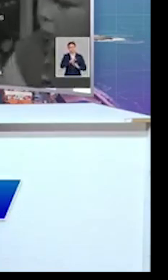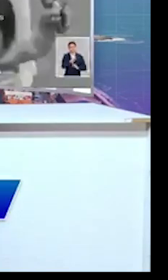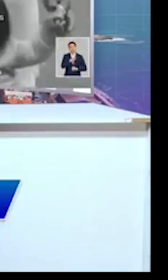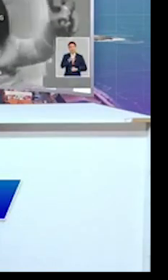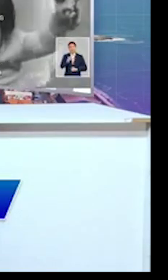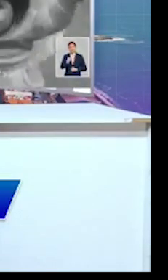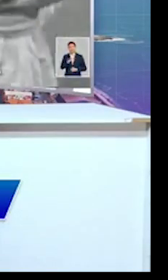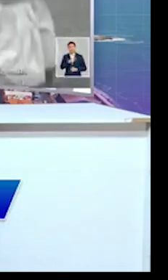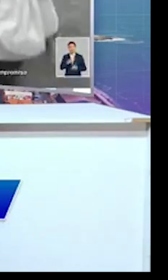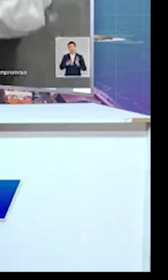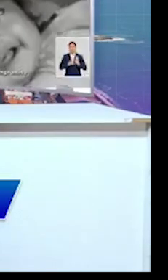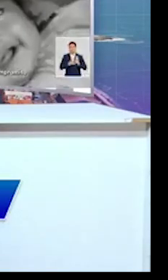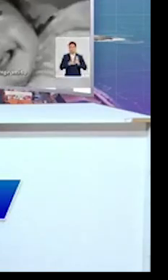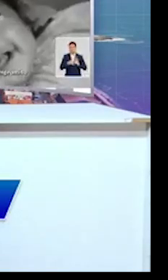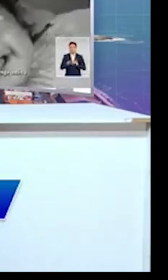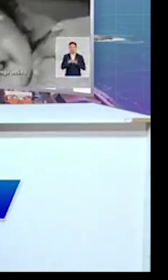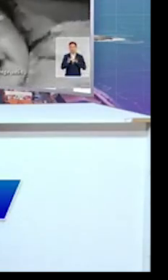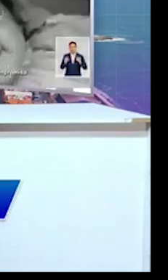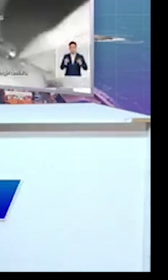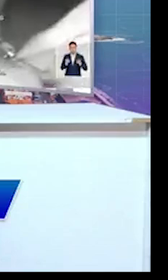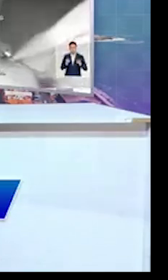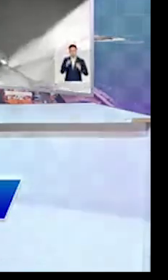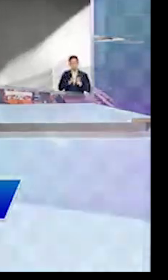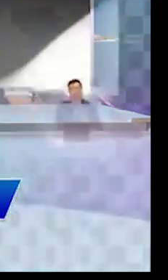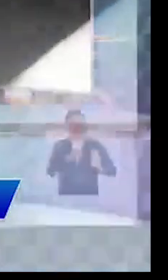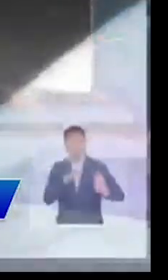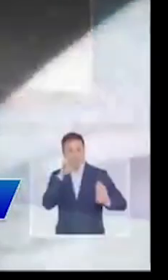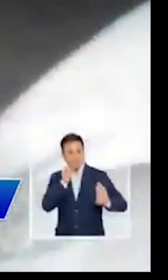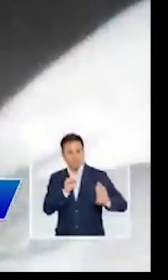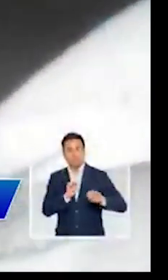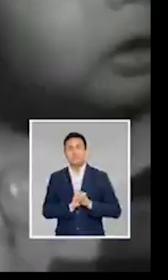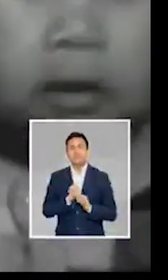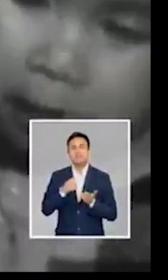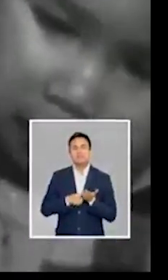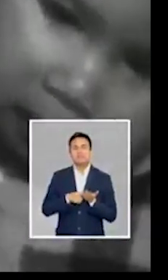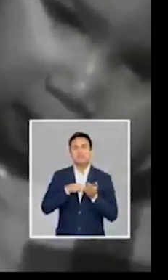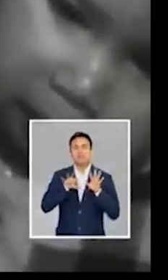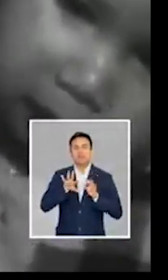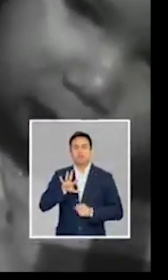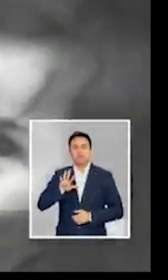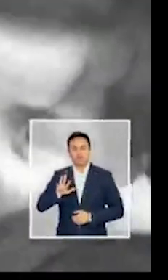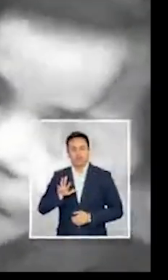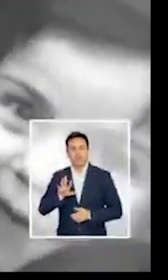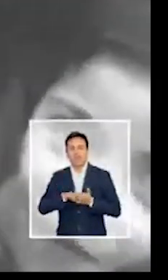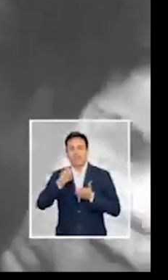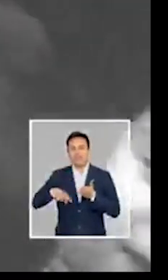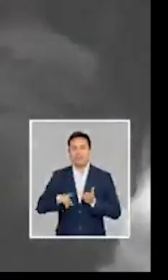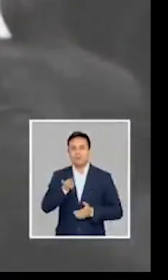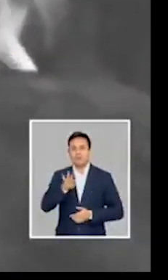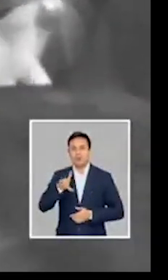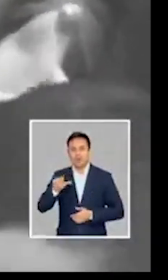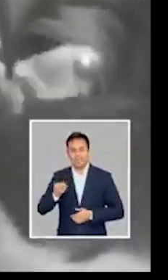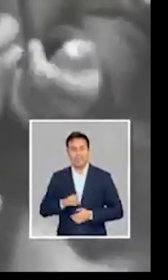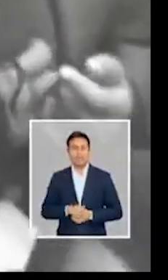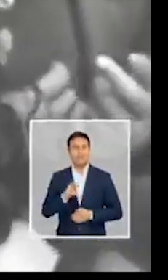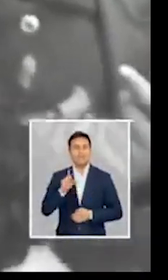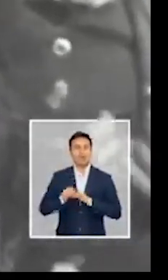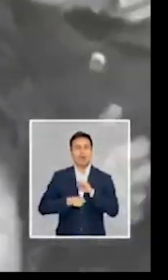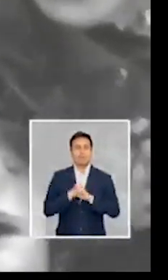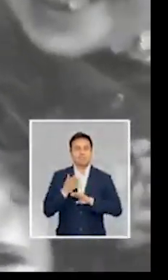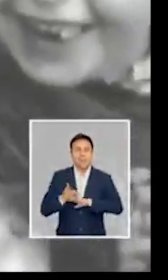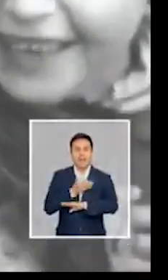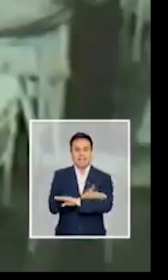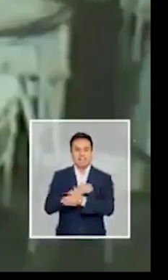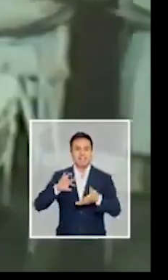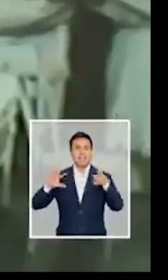para tocar las cosas, ¿verdad? Y los objetos. Entonces, sumamente importante saludarnos con puñito. La mayoría de mis pacientes lo saben, que los saludo con puñito Sí,